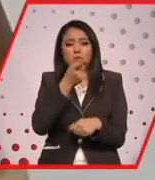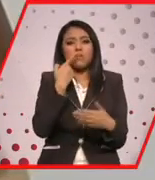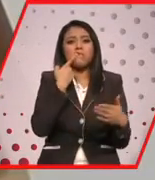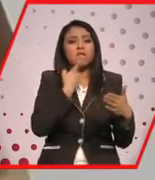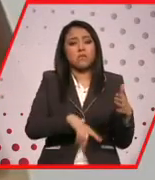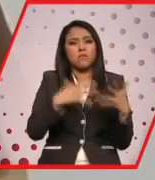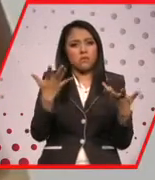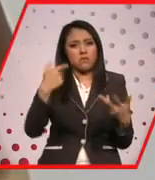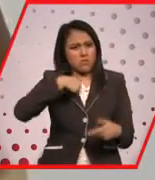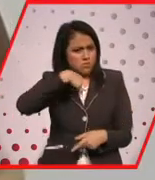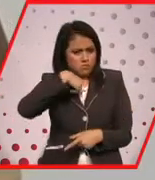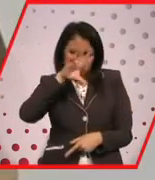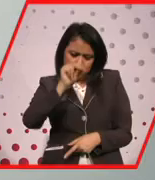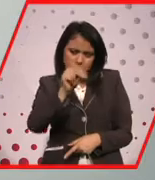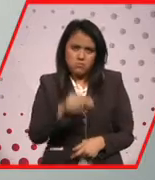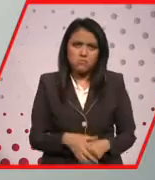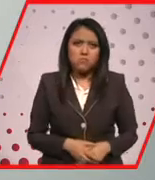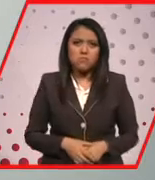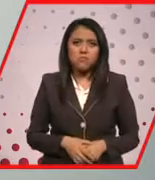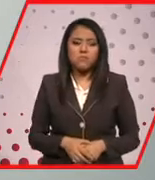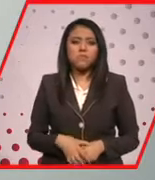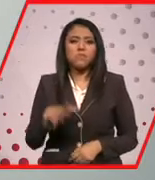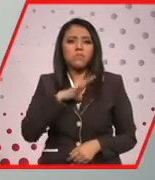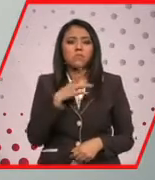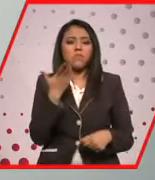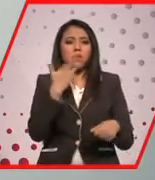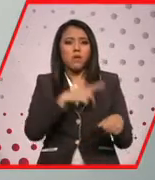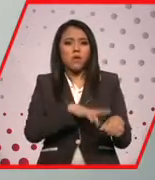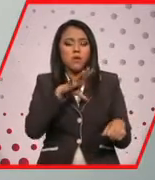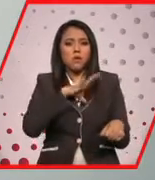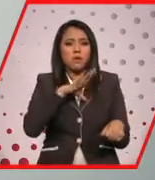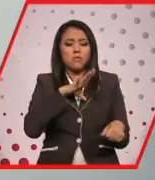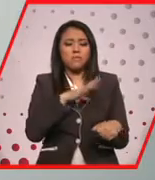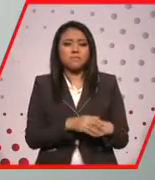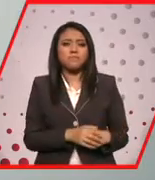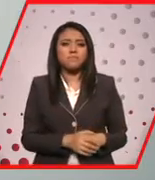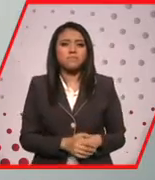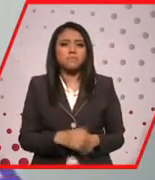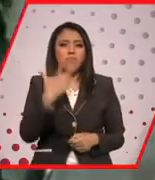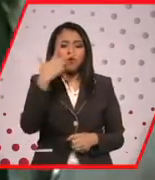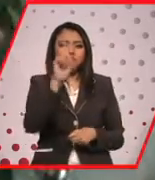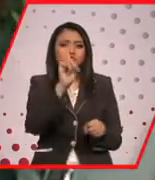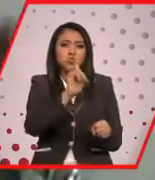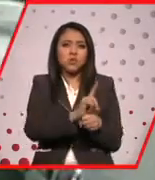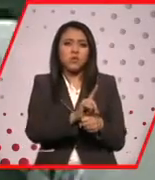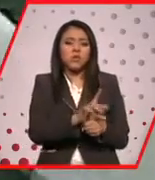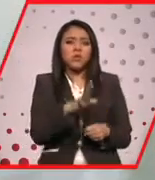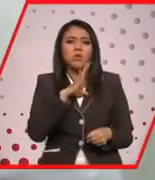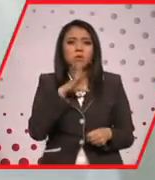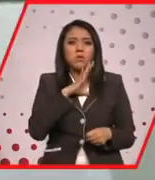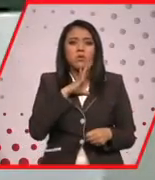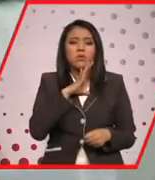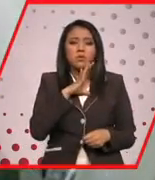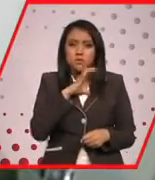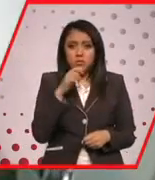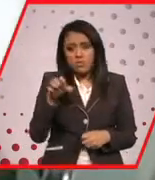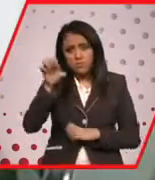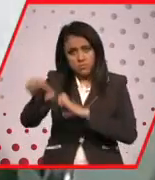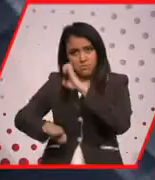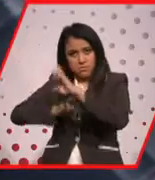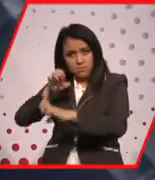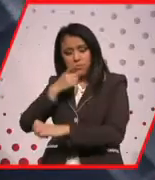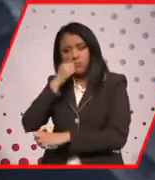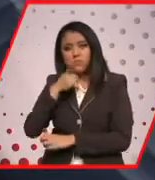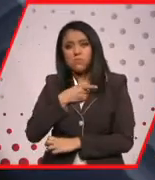acto que él afirma no cometió. Fui hospitalizado en una clínica particular durante 8 días. La empresa, con tal de evadir responsabilidades, me